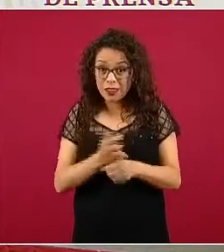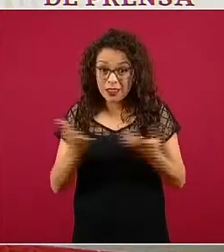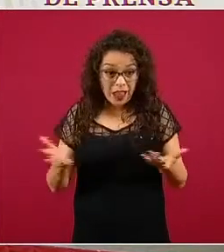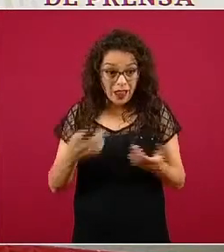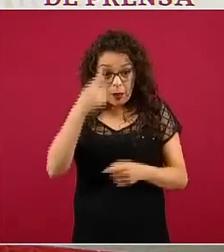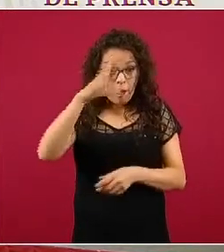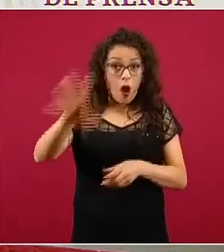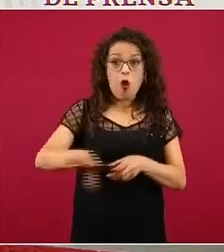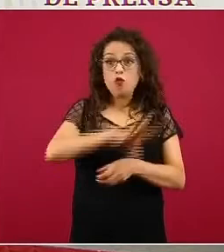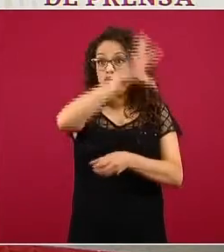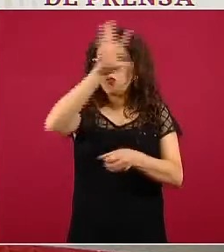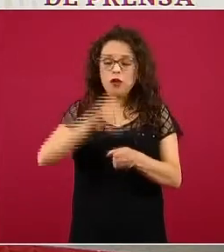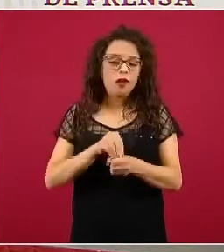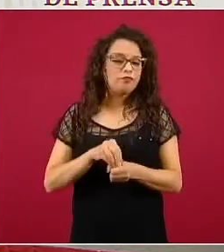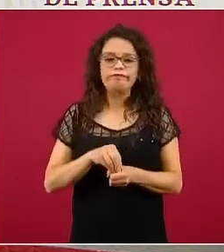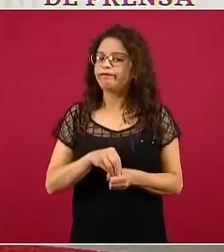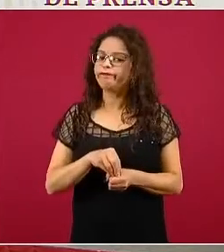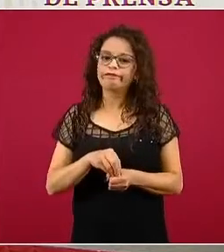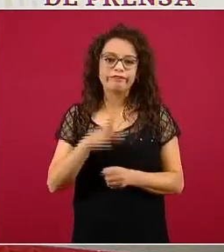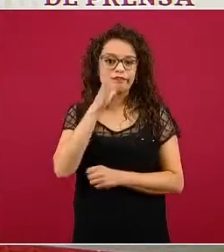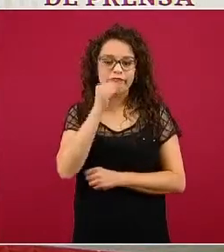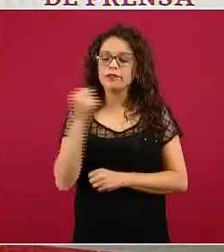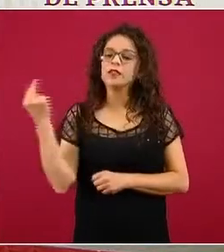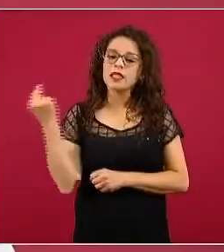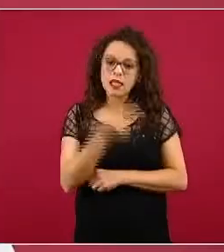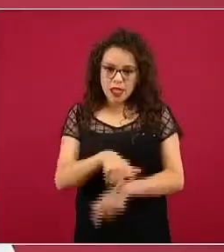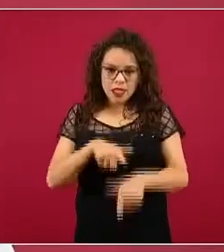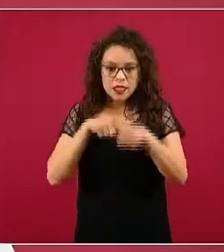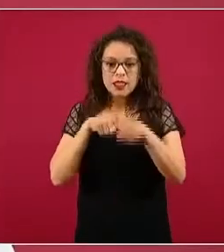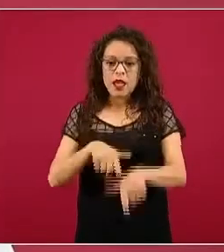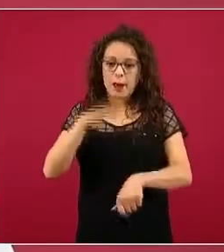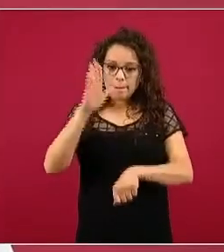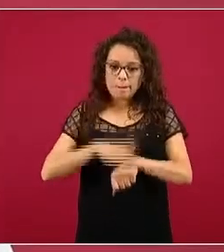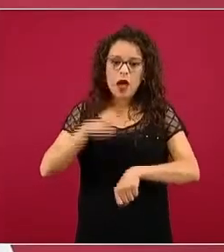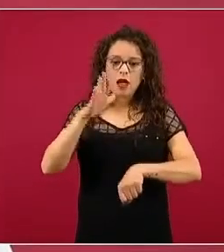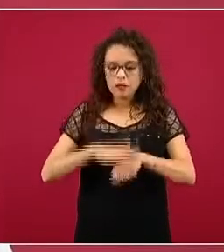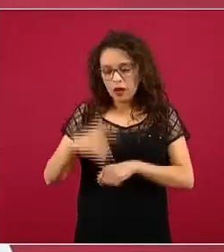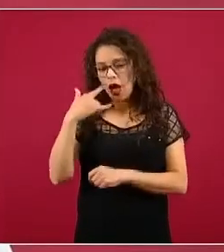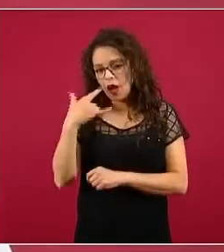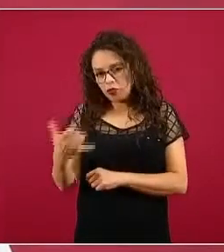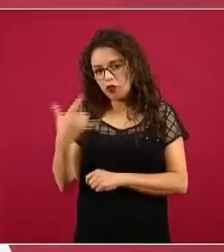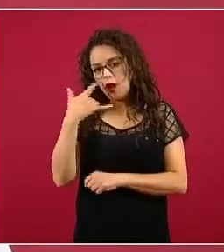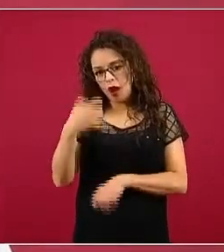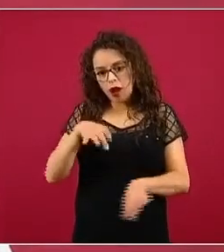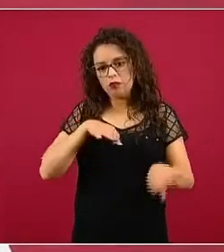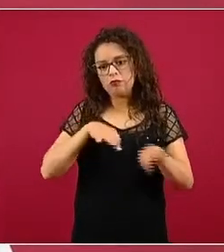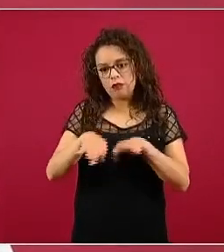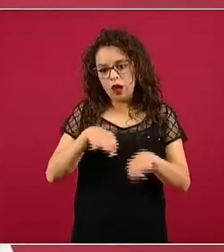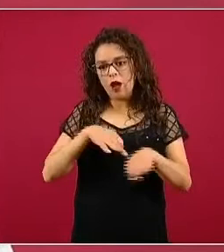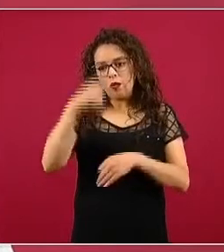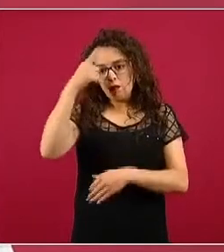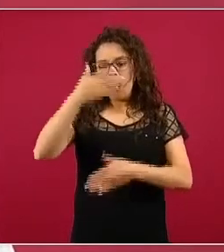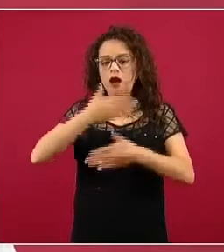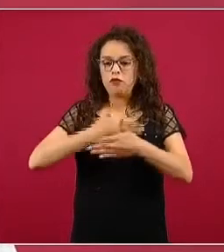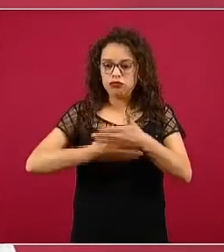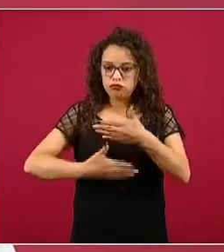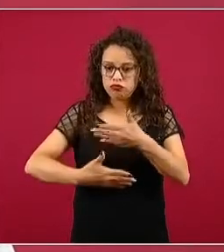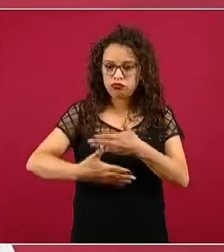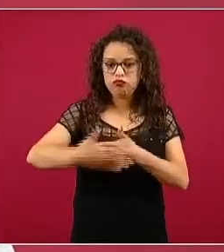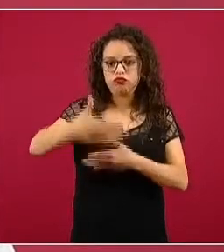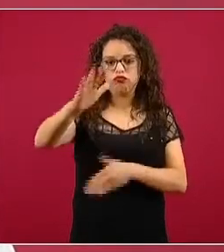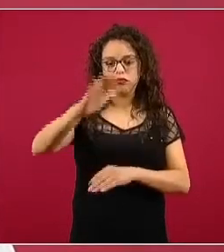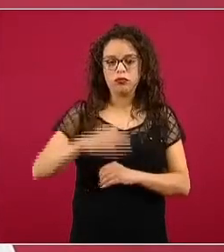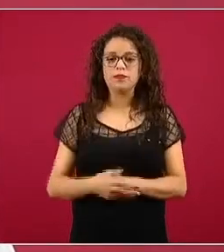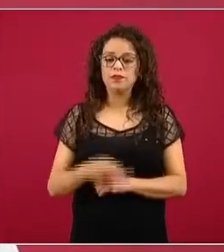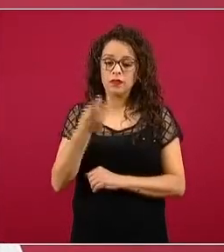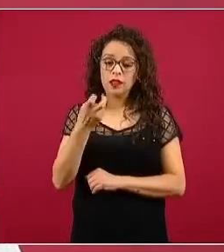toda la demanda y que por lo tanto hay que seguir trabajando. Hay que seguir trabajando en esto. Es todavía un